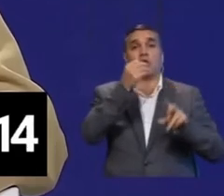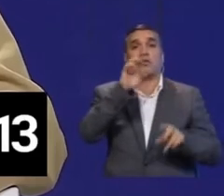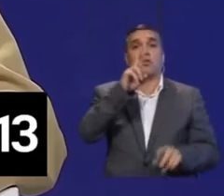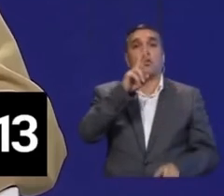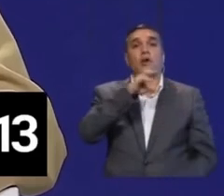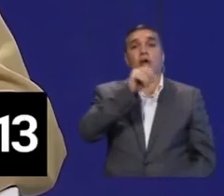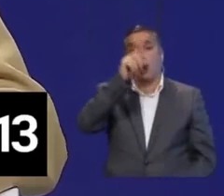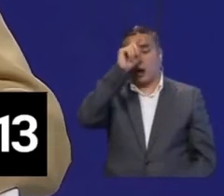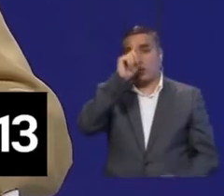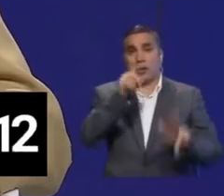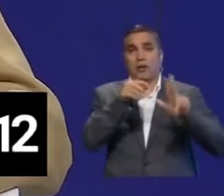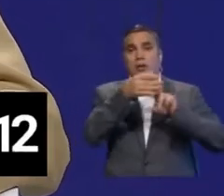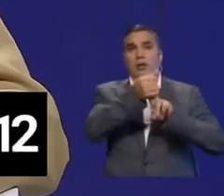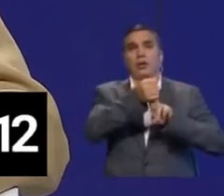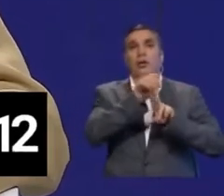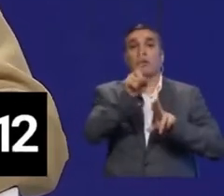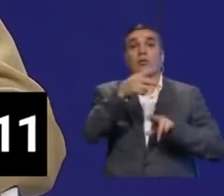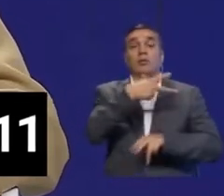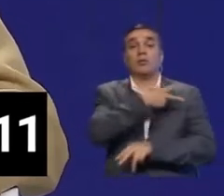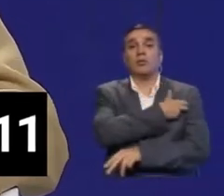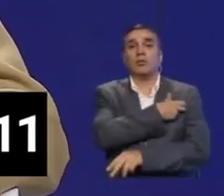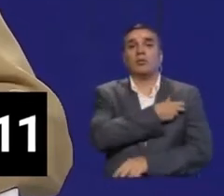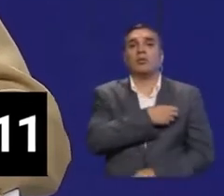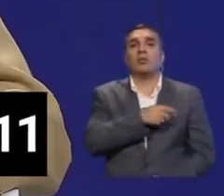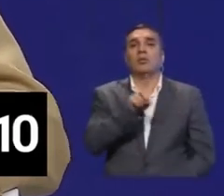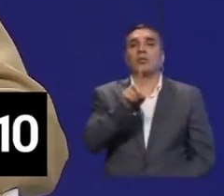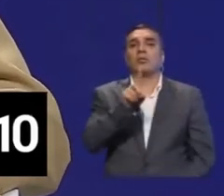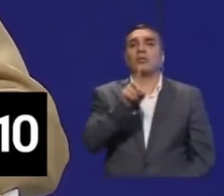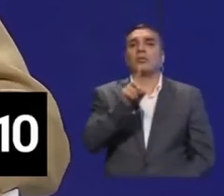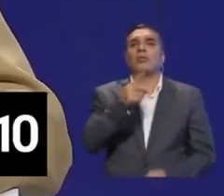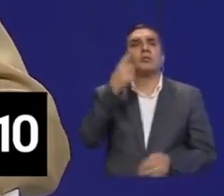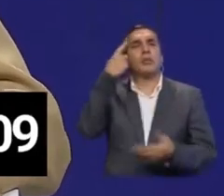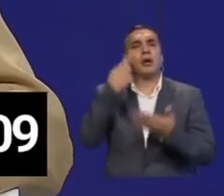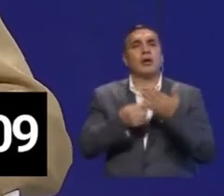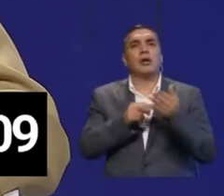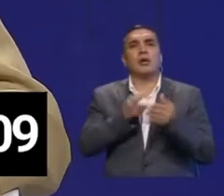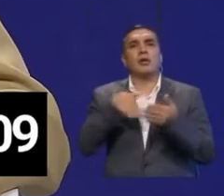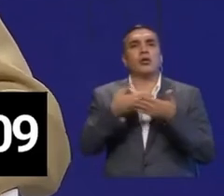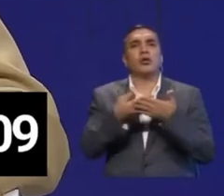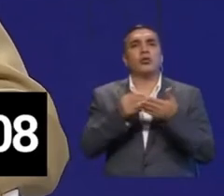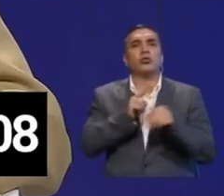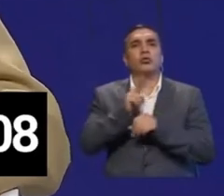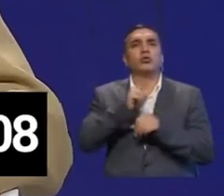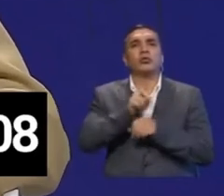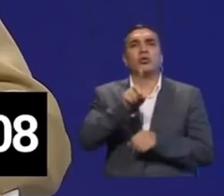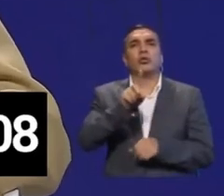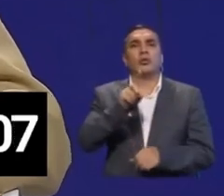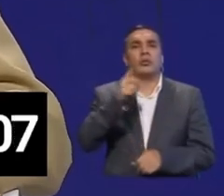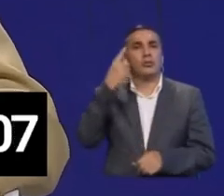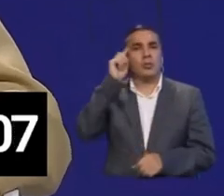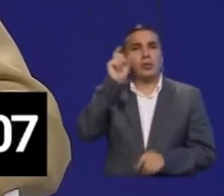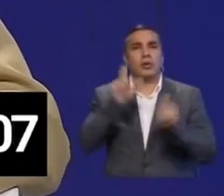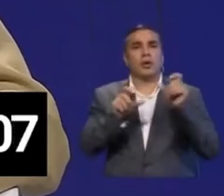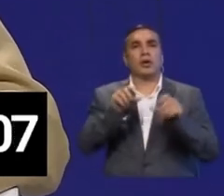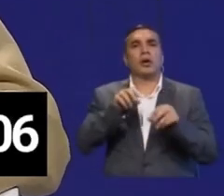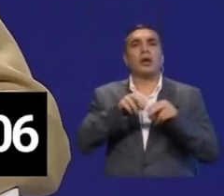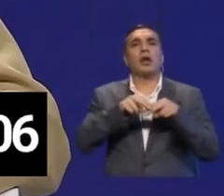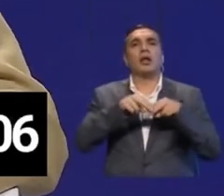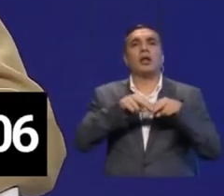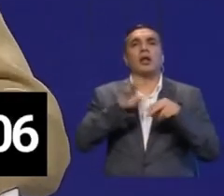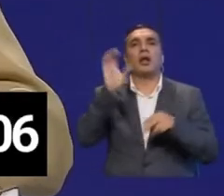Alemania, esas vacunas sirven exclusivamente, en mayor cantidad, es para los climas